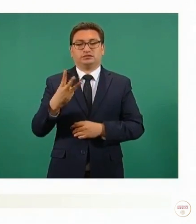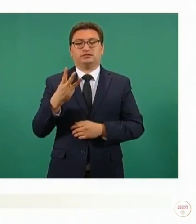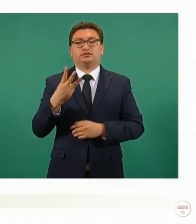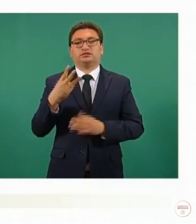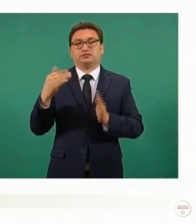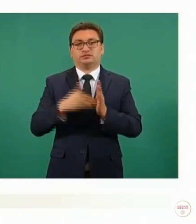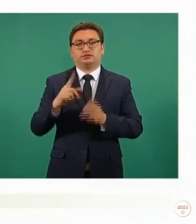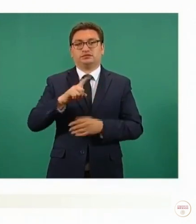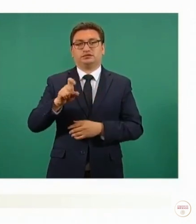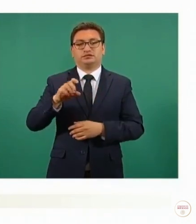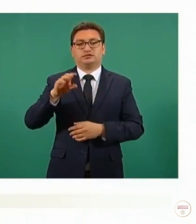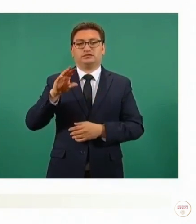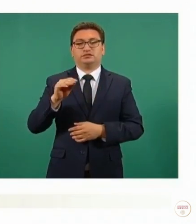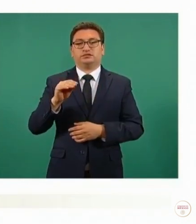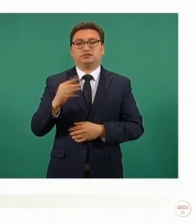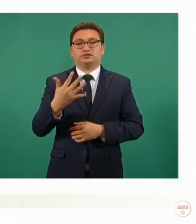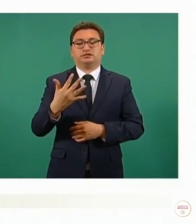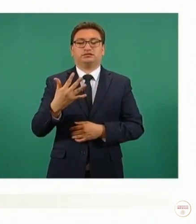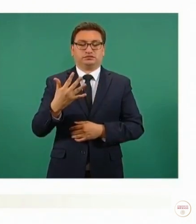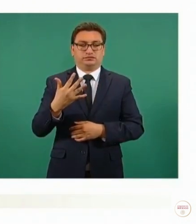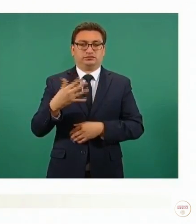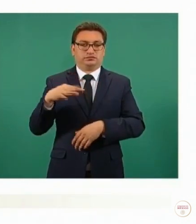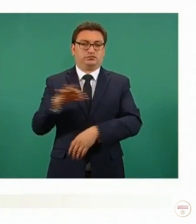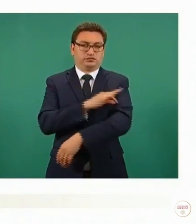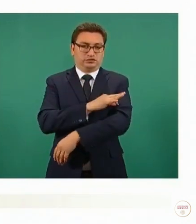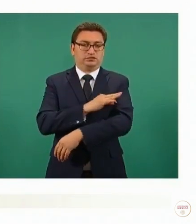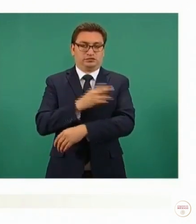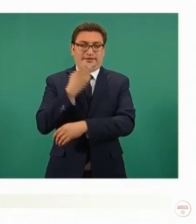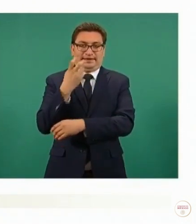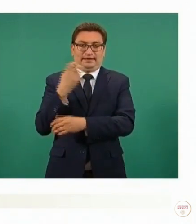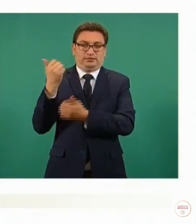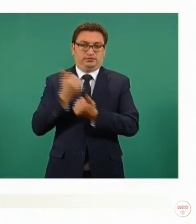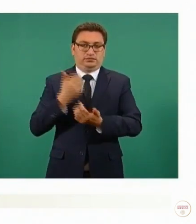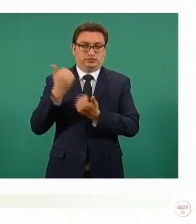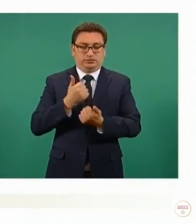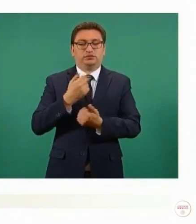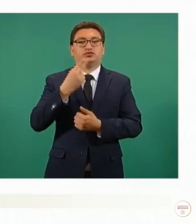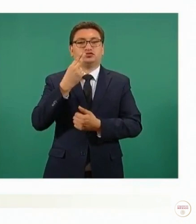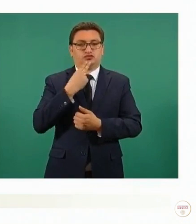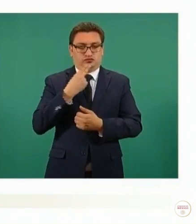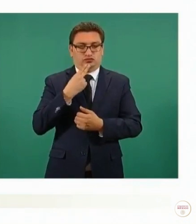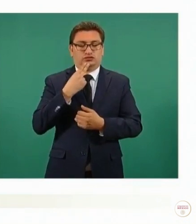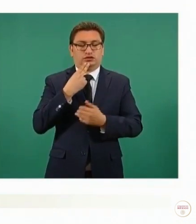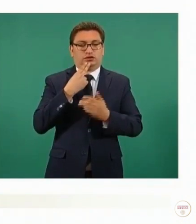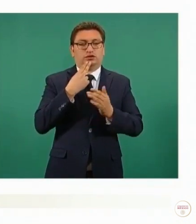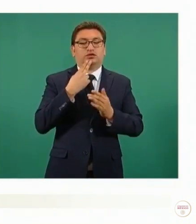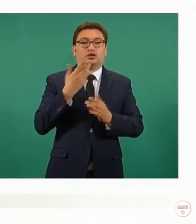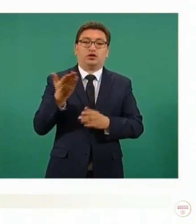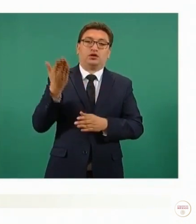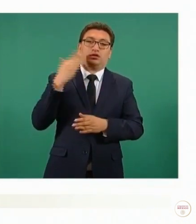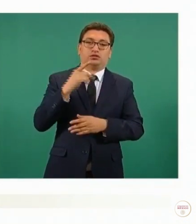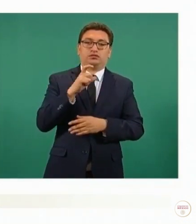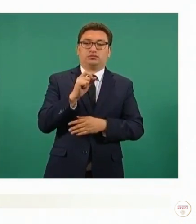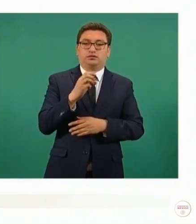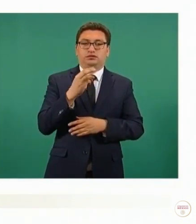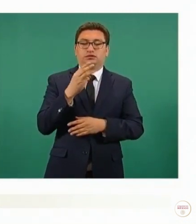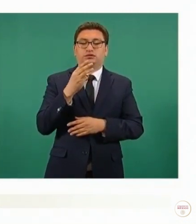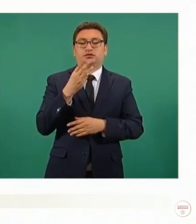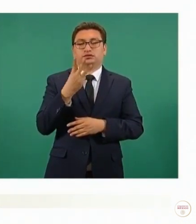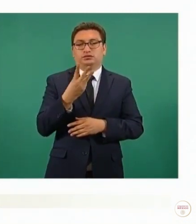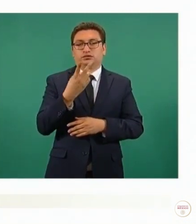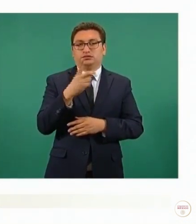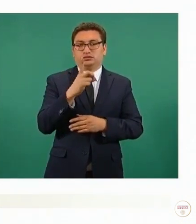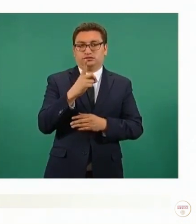25.623.195 vacunas que hemos recibido y en su mayoría utilizado desde el 23 de diciembre del año